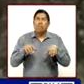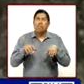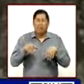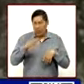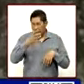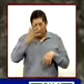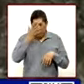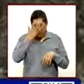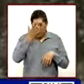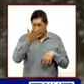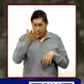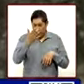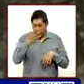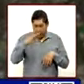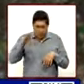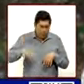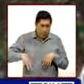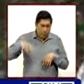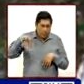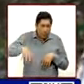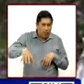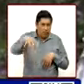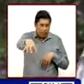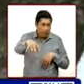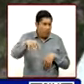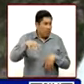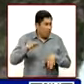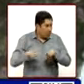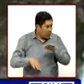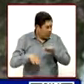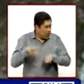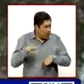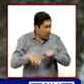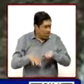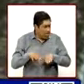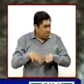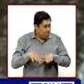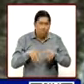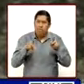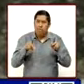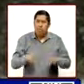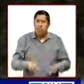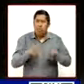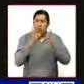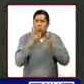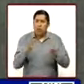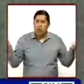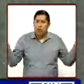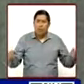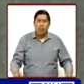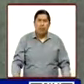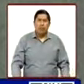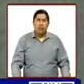unos lugares donde posiblemente esté la persona desaparecida.